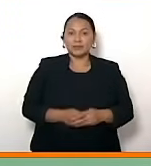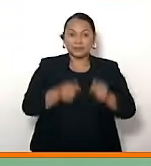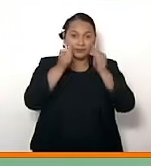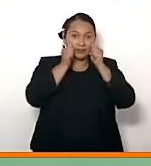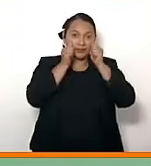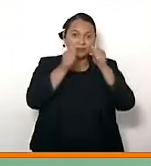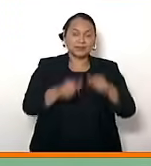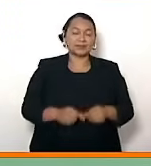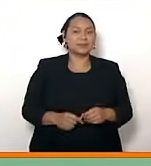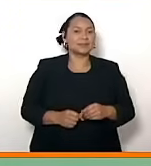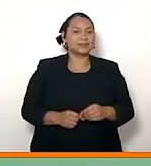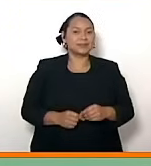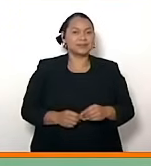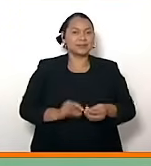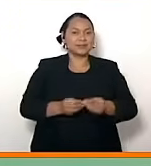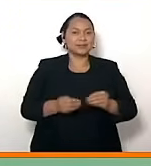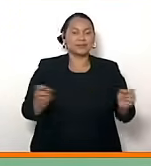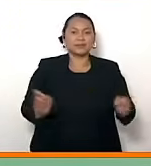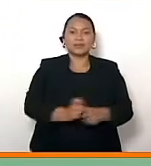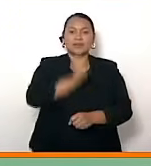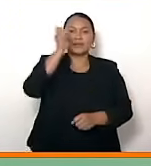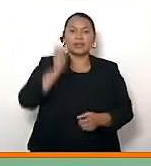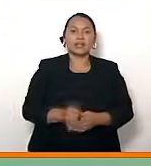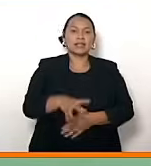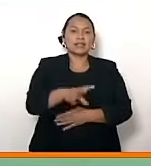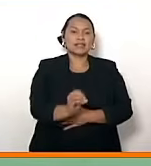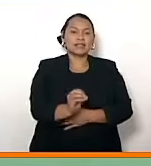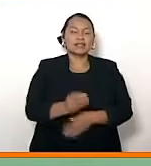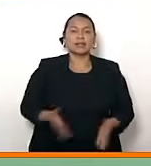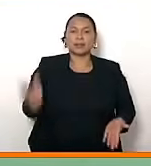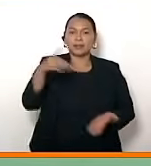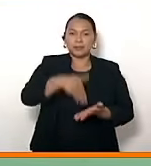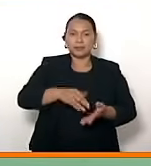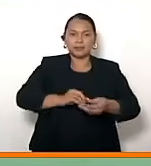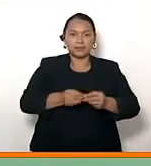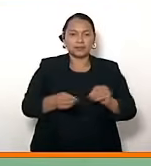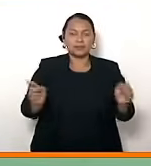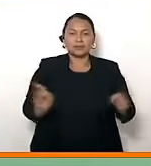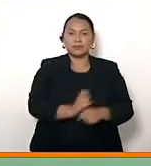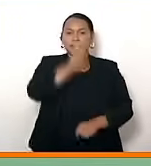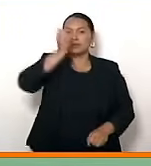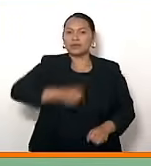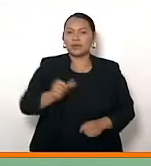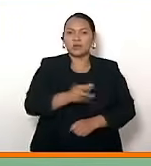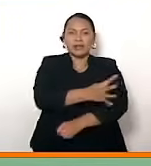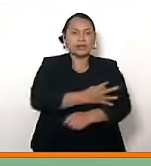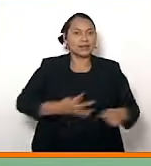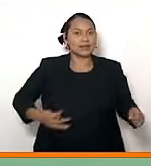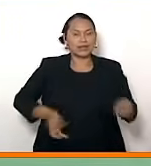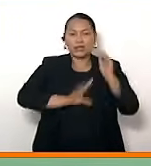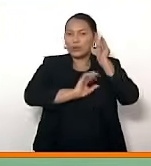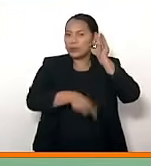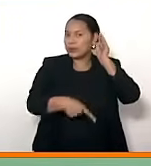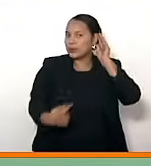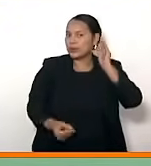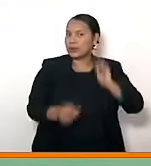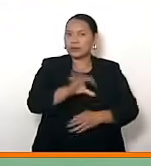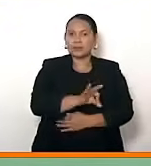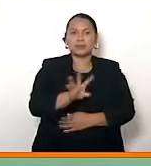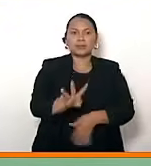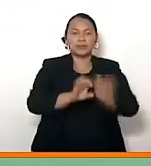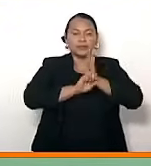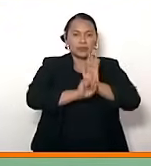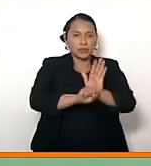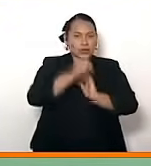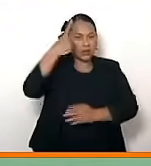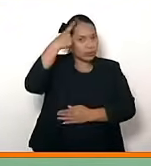atentos, porque este es el 0. Con gusto repito los números ganadores para esta tarde. En diaria